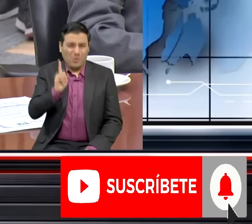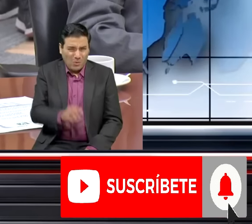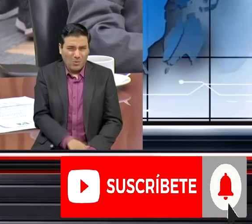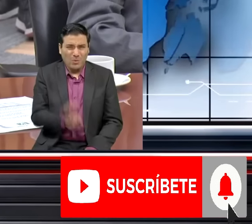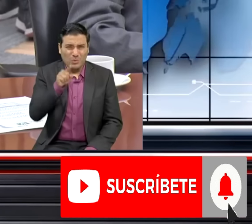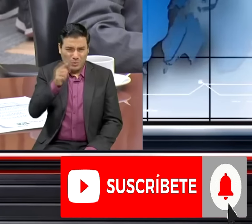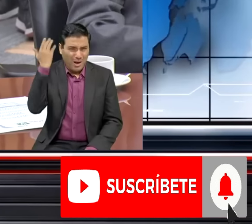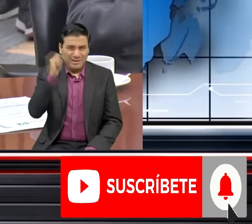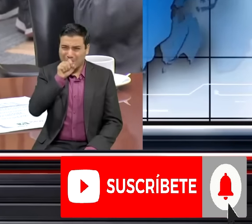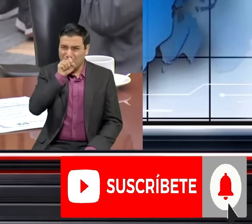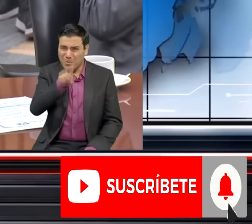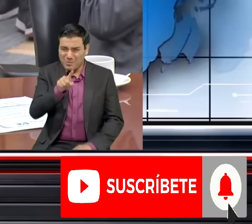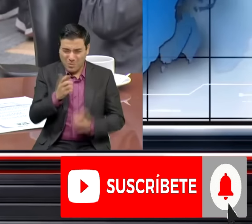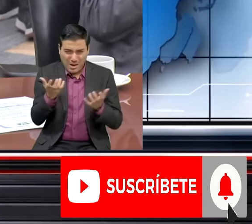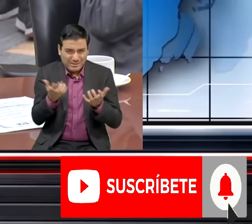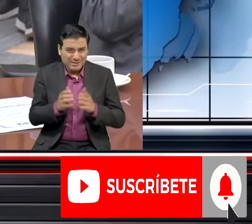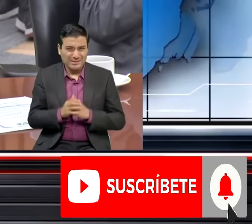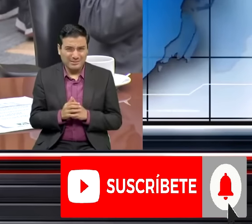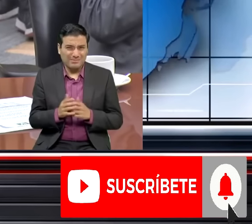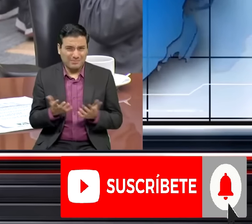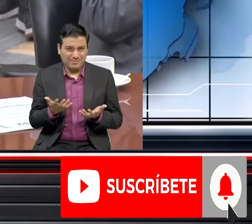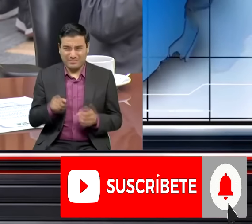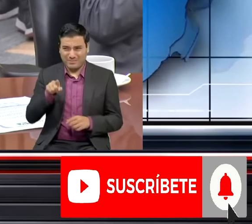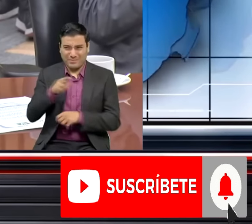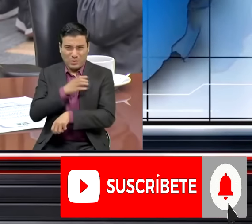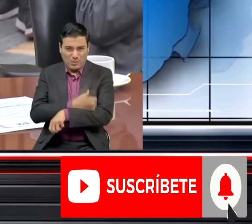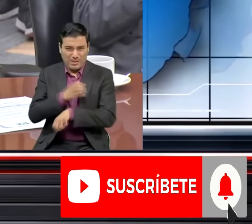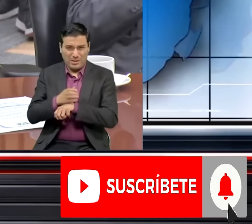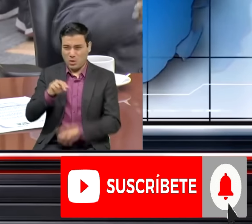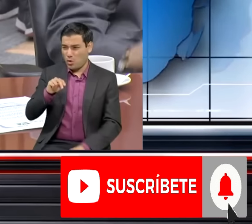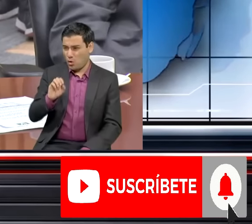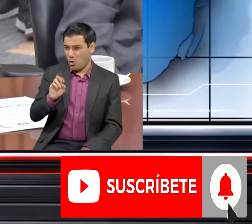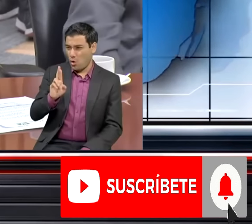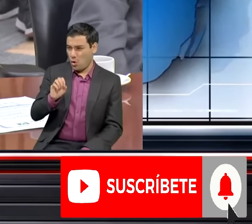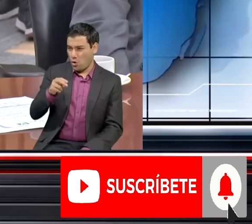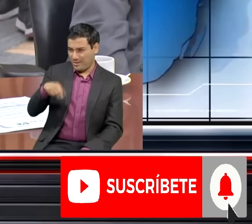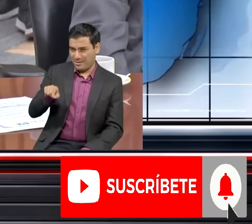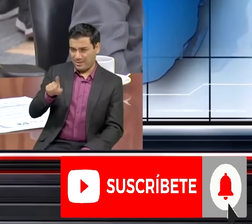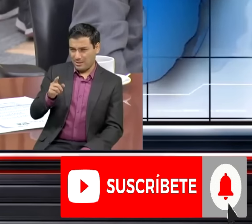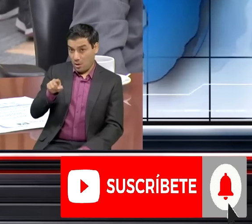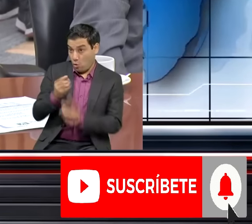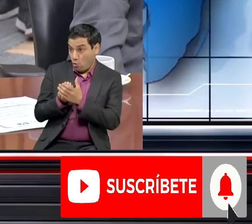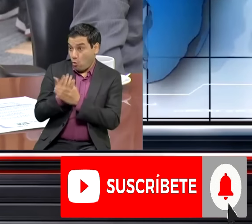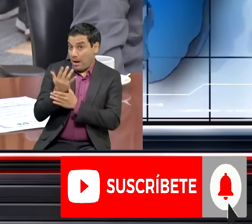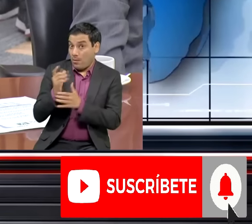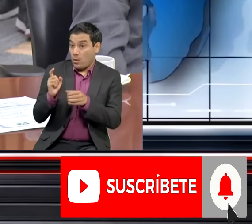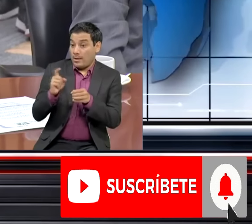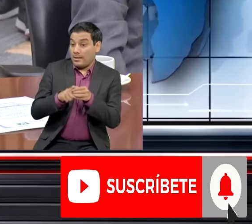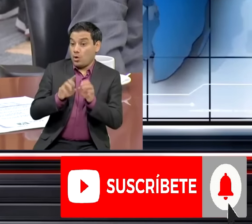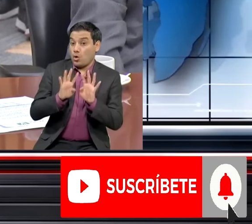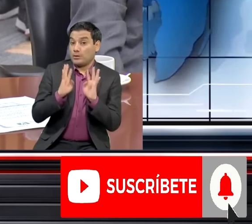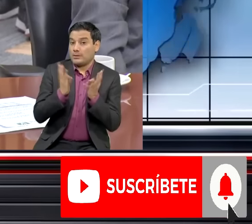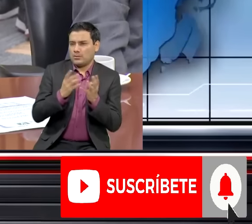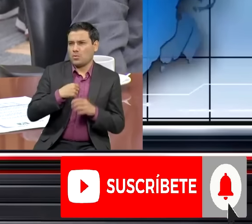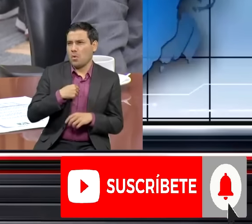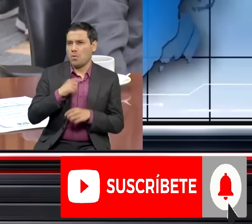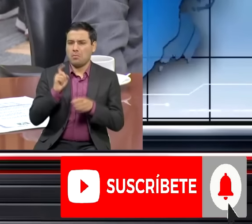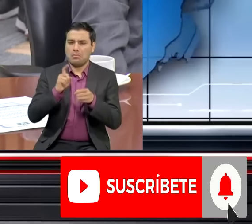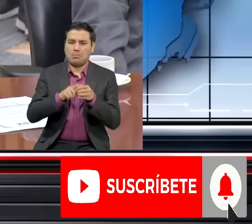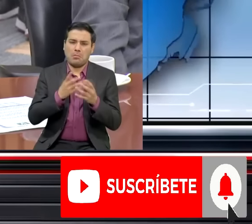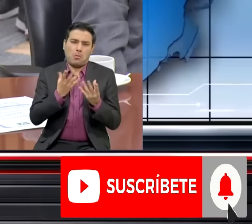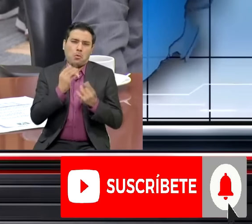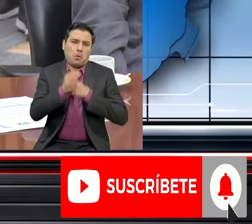generado. Esta percepción que el compañero Noroña tiene, quien es alguien nuevo en este consejo, yo estoy aquí desde hace mucho